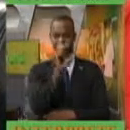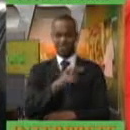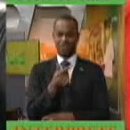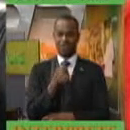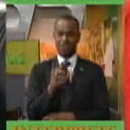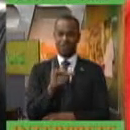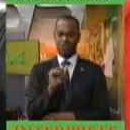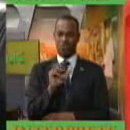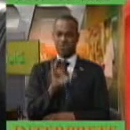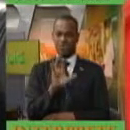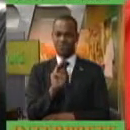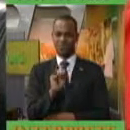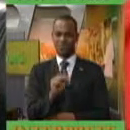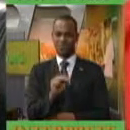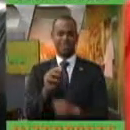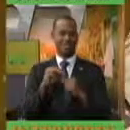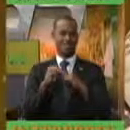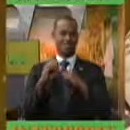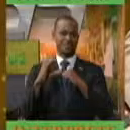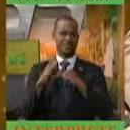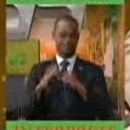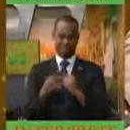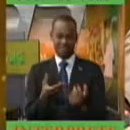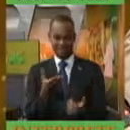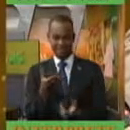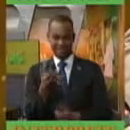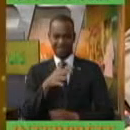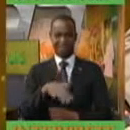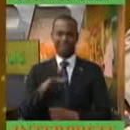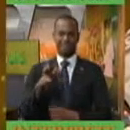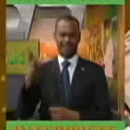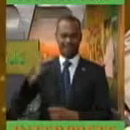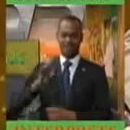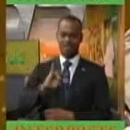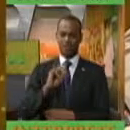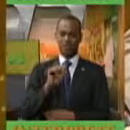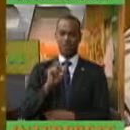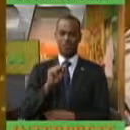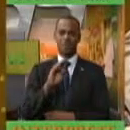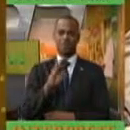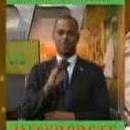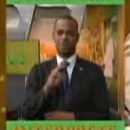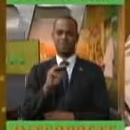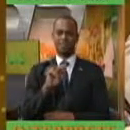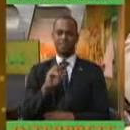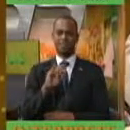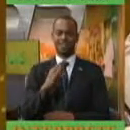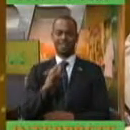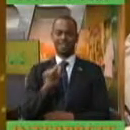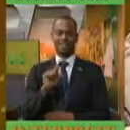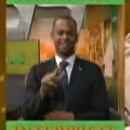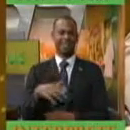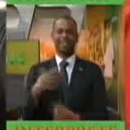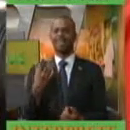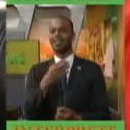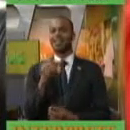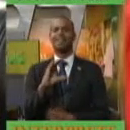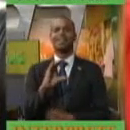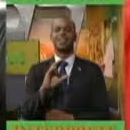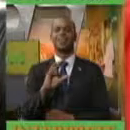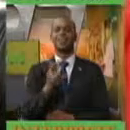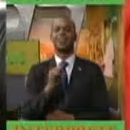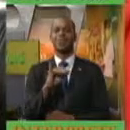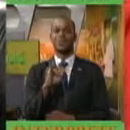Guayubín, Montecristi. Guayubín, la tierra de Juan Marichal. Wow. Y de Guayubín Olivo, de Chichi Olivo.